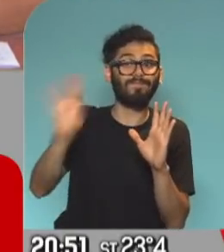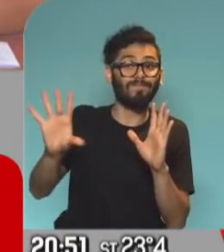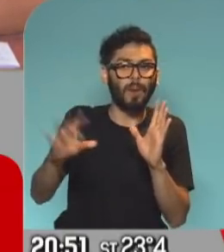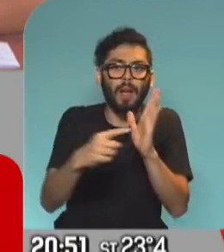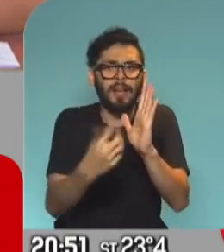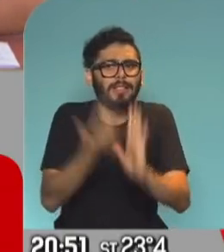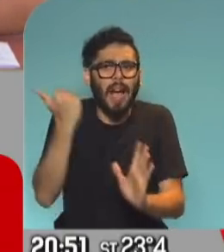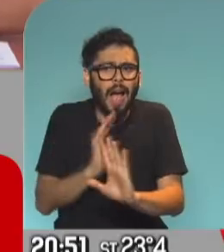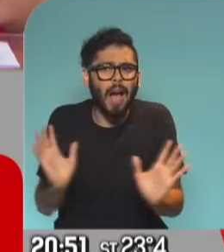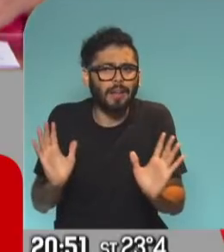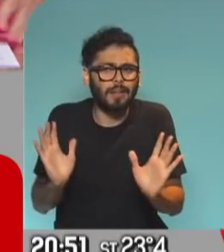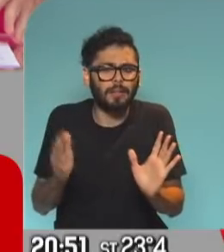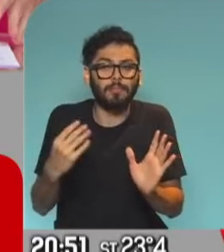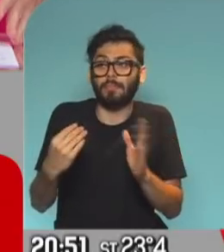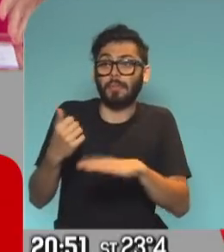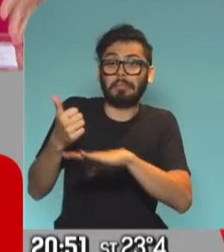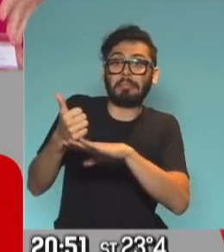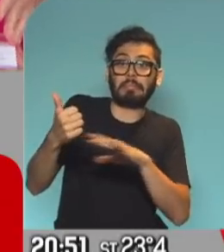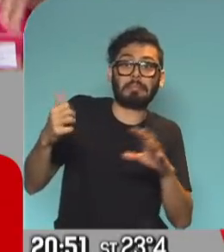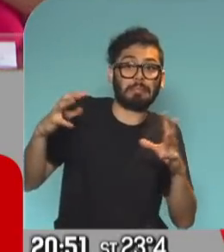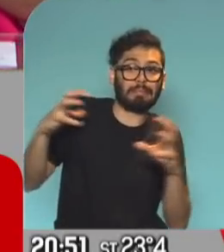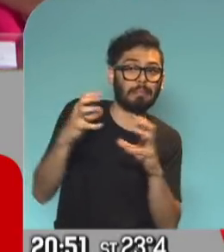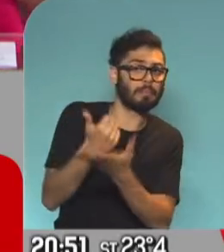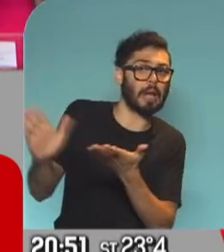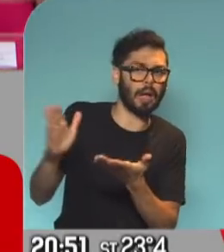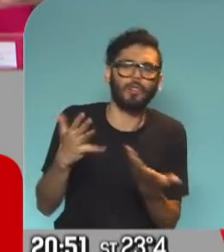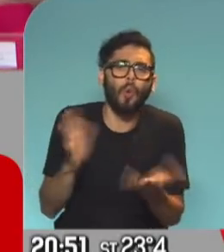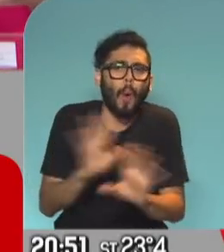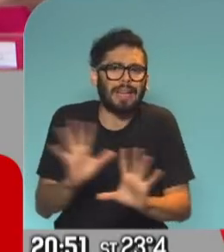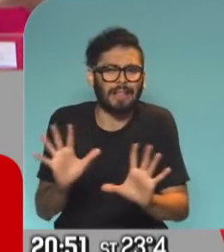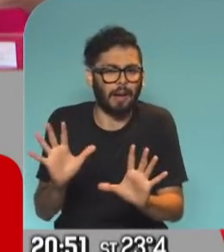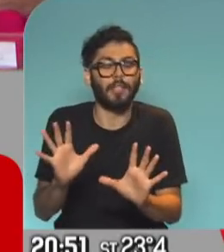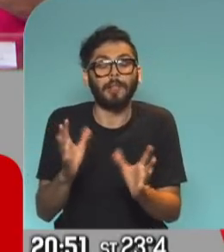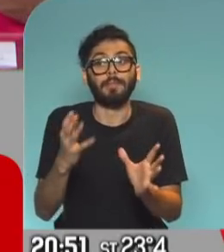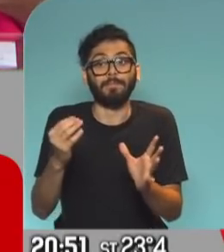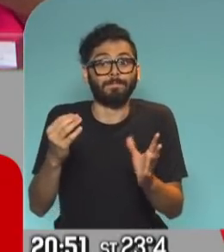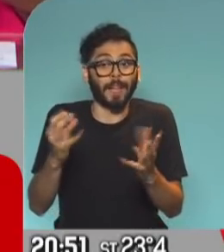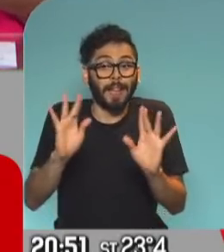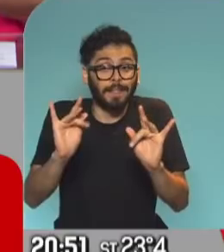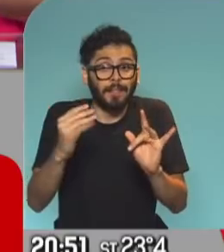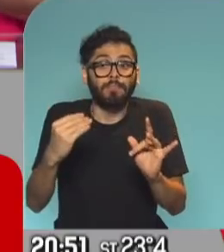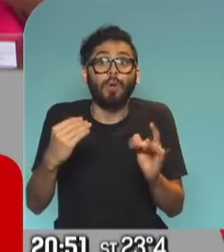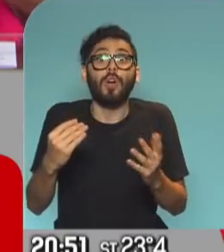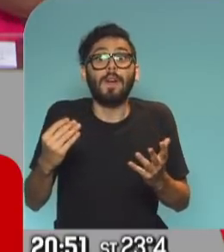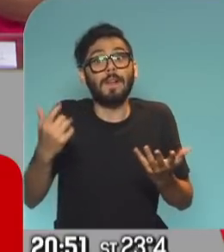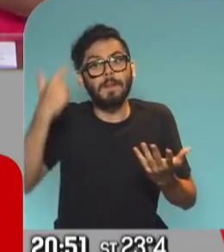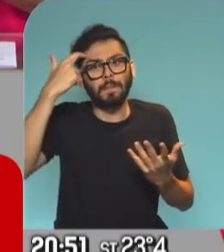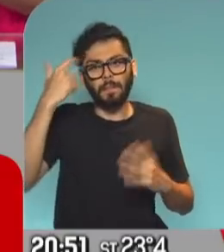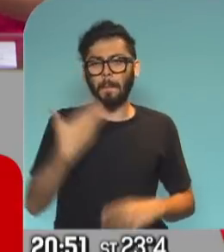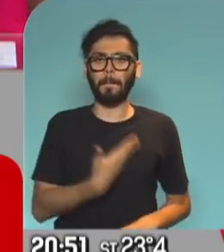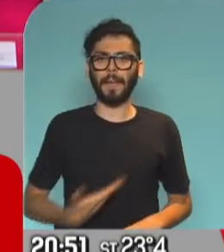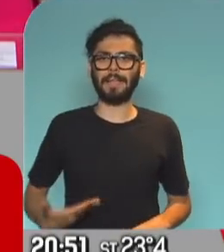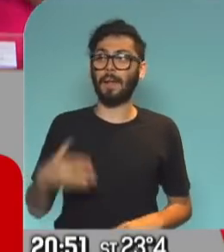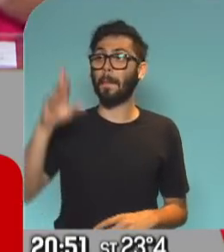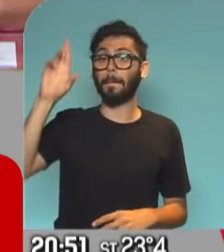jaque la estabilidad propia también del sistema político peruano, porque uno de los interrogantes con todo esto es si es posible que un presidente en